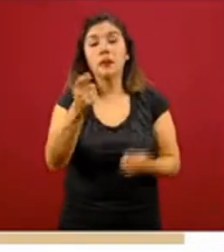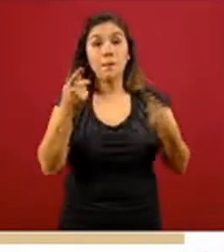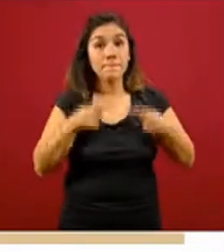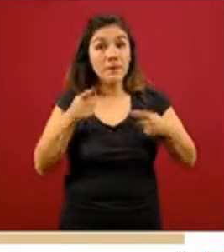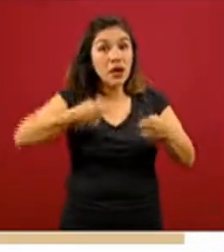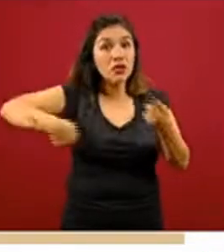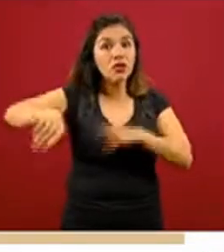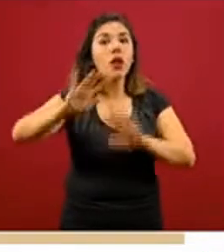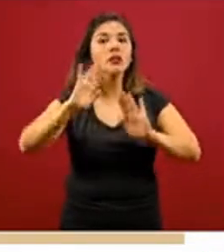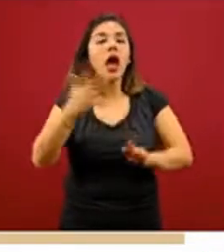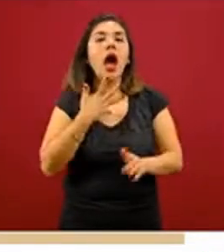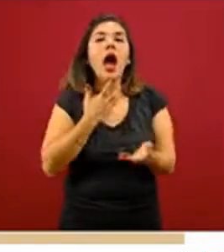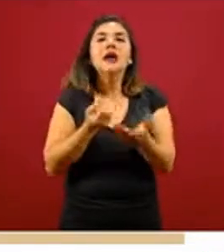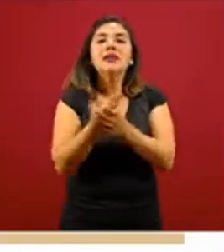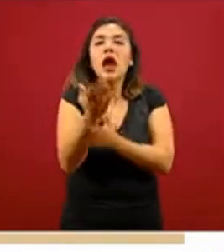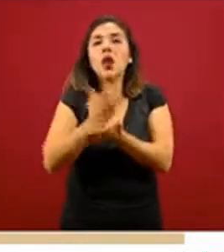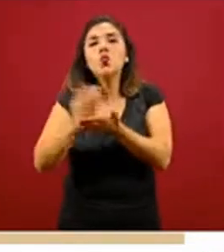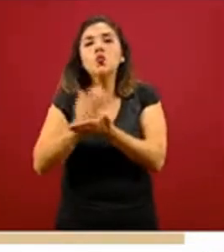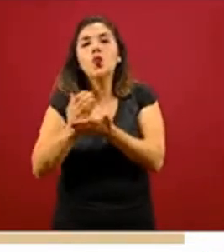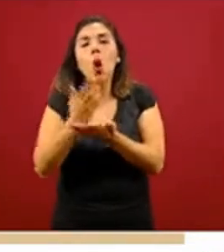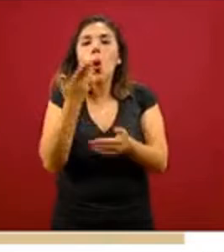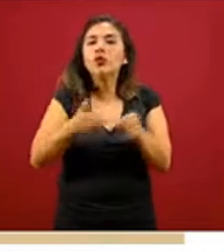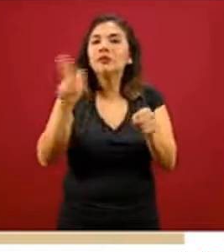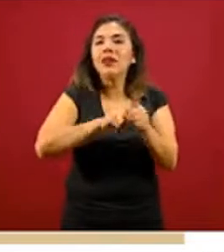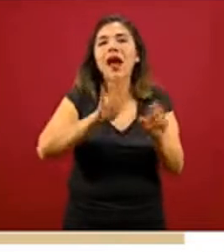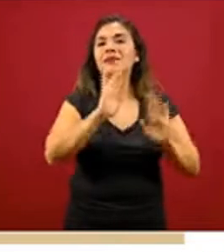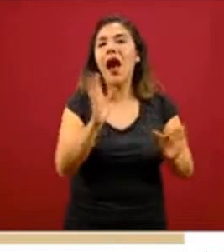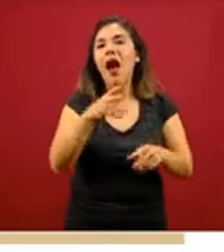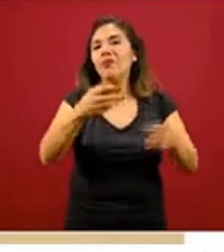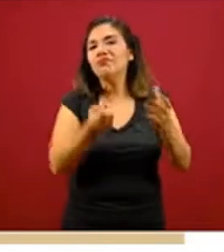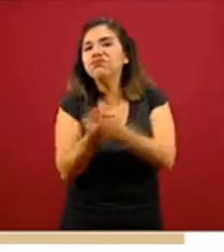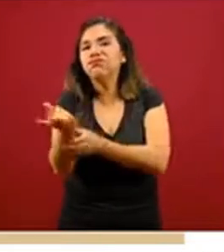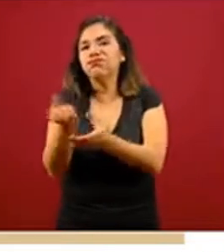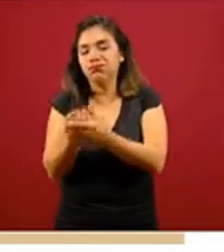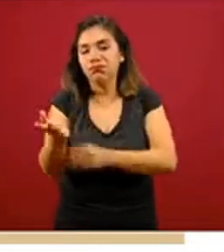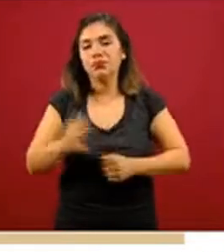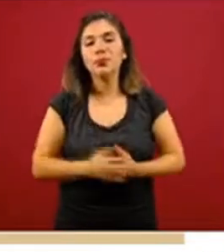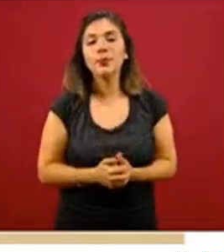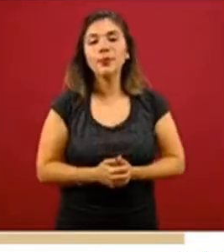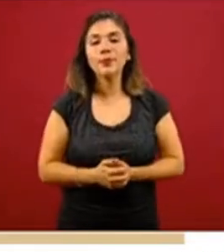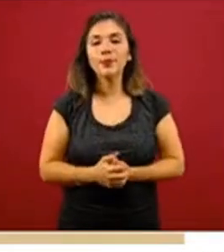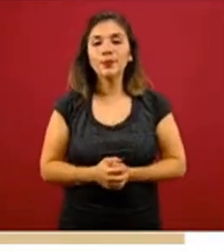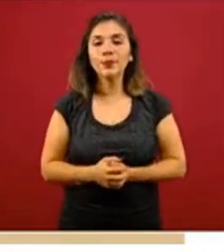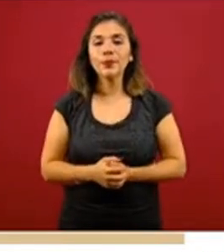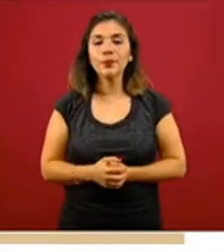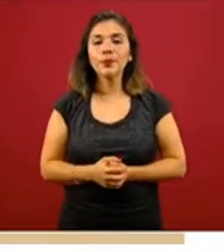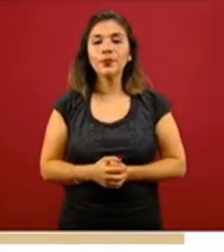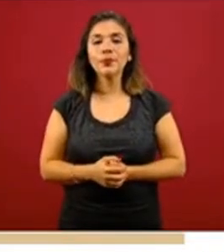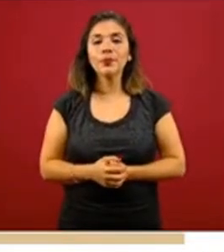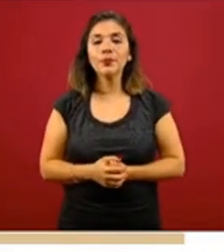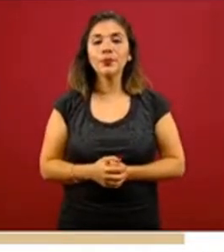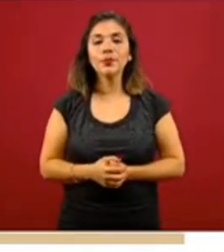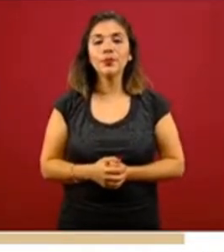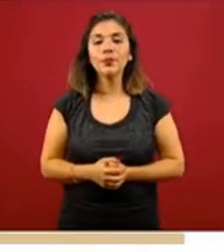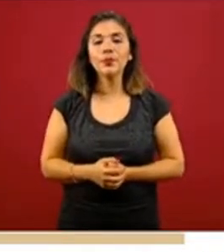personas están egresando de los hospitales. Si vemos la siguiente diapositiva, son las unidades, en este caso